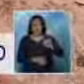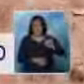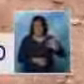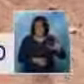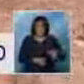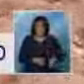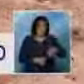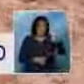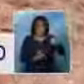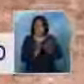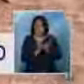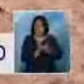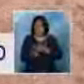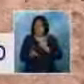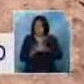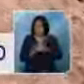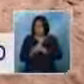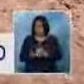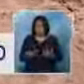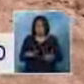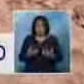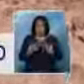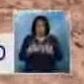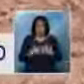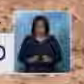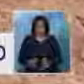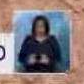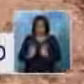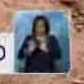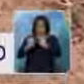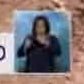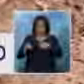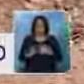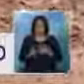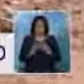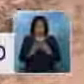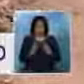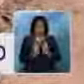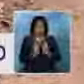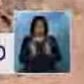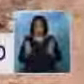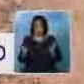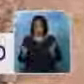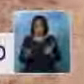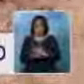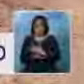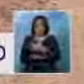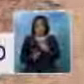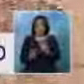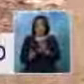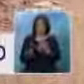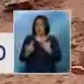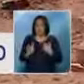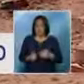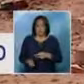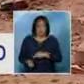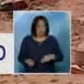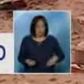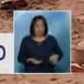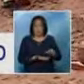colegio ayudamos con maquinaria pesada acercamos el lugar pero hasta ahorita no tenemos respuesta del ministro de